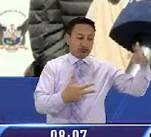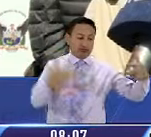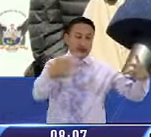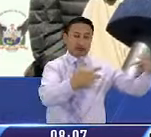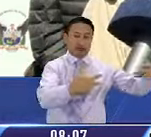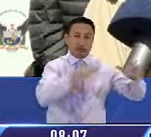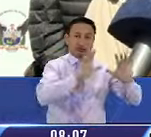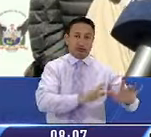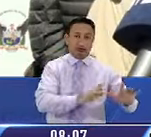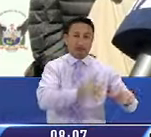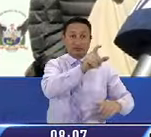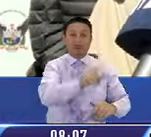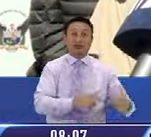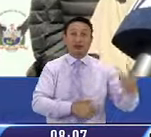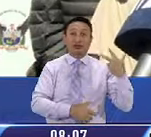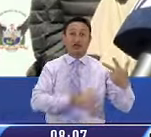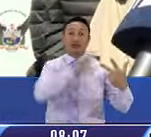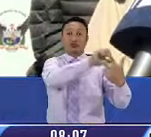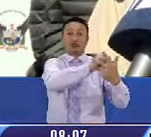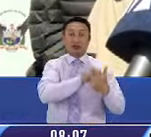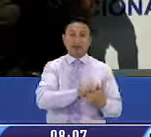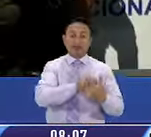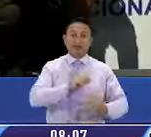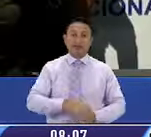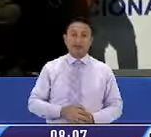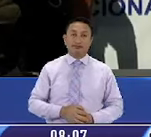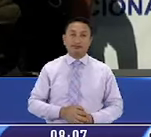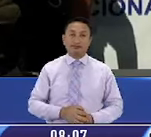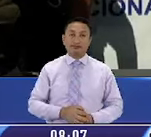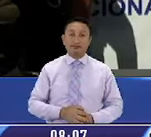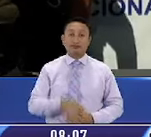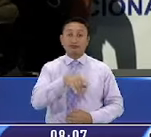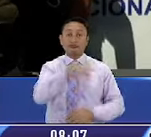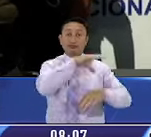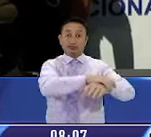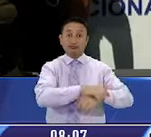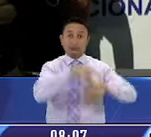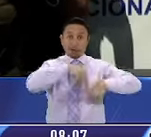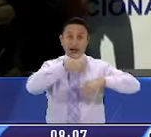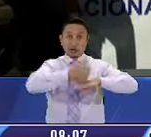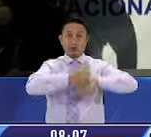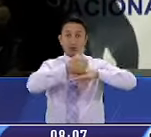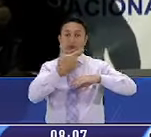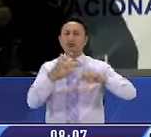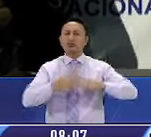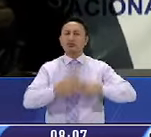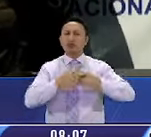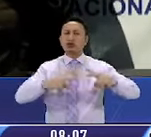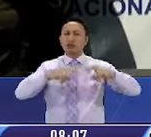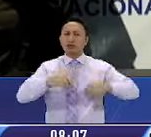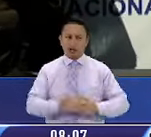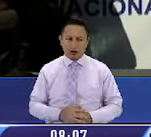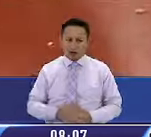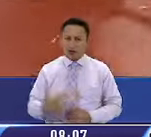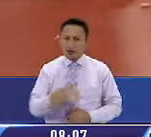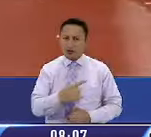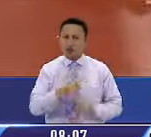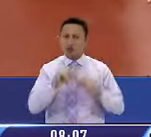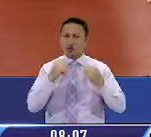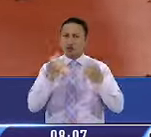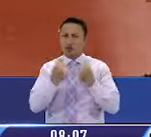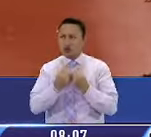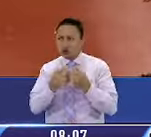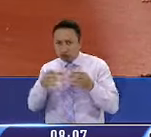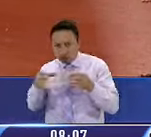se procede a neutralizar a tres ciudadanos. Con su detención, las autoridades investigan si se trataría de una banda que está operando en el